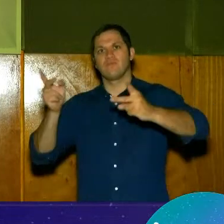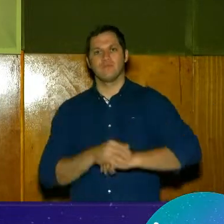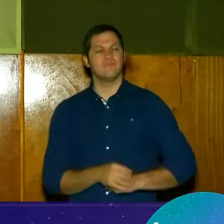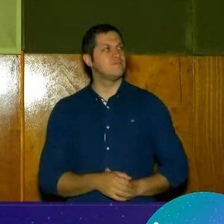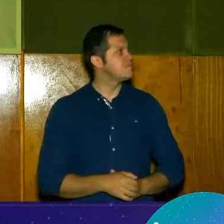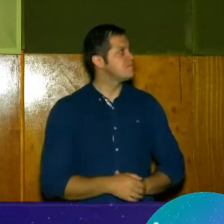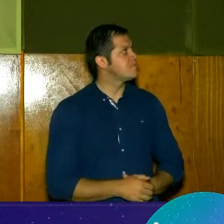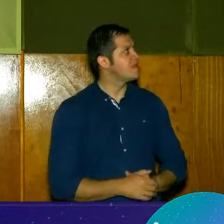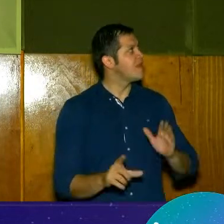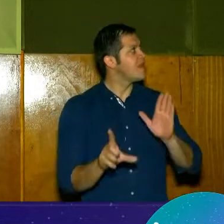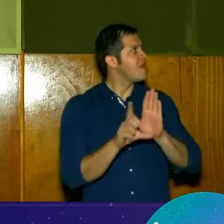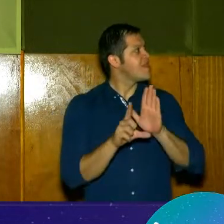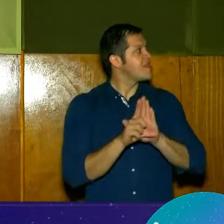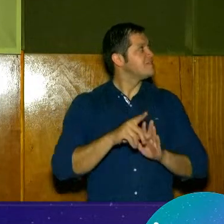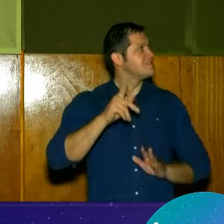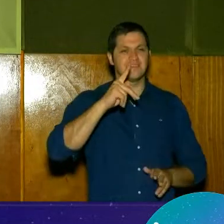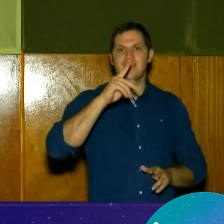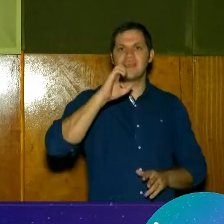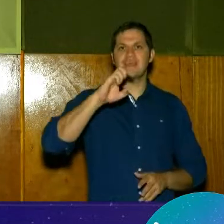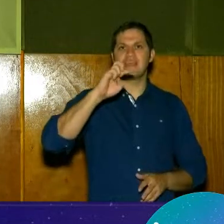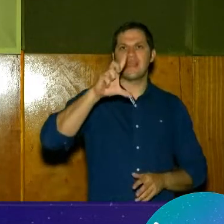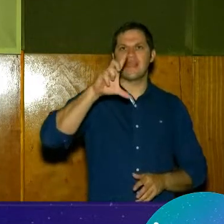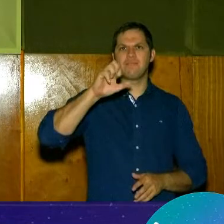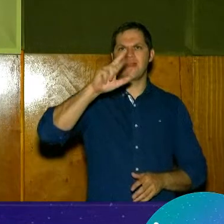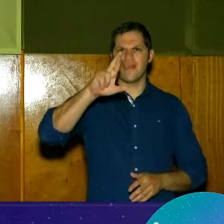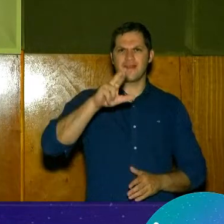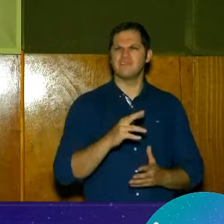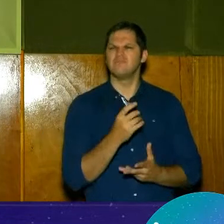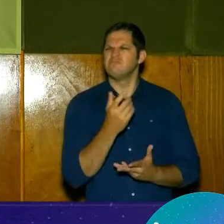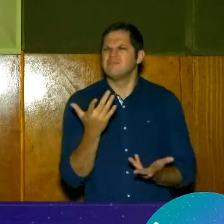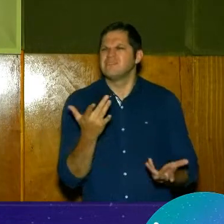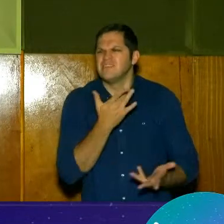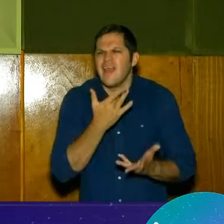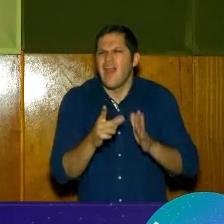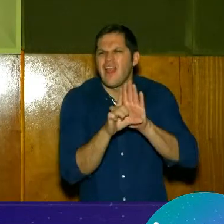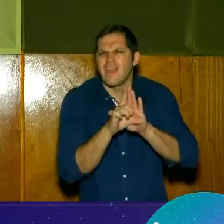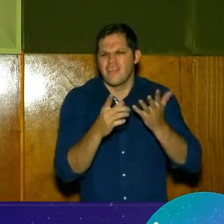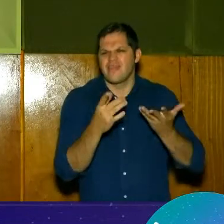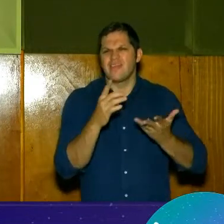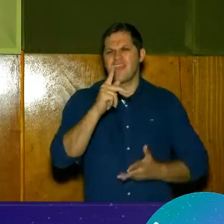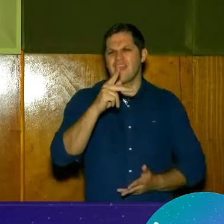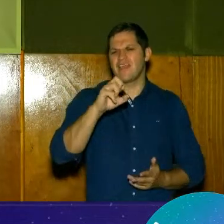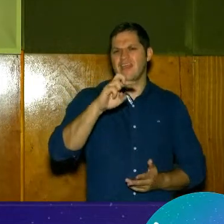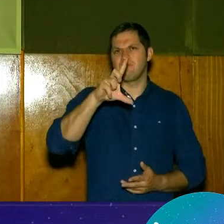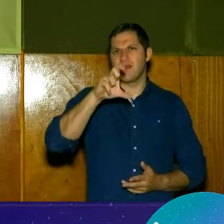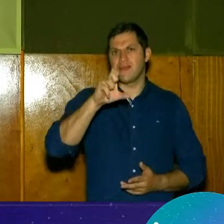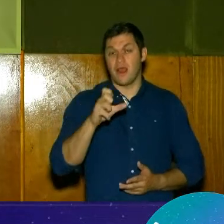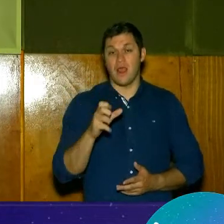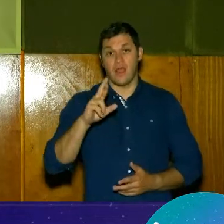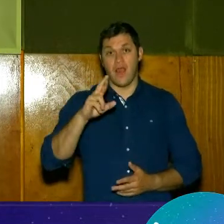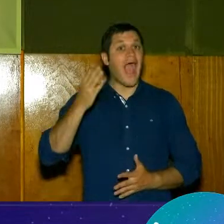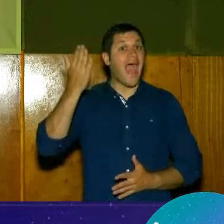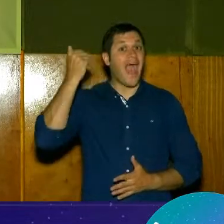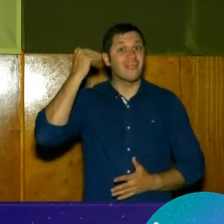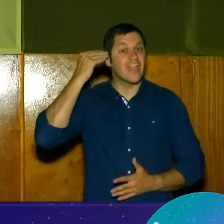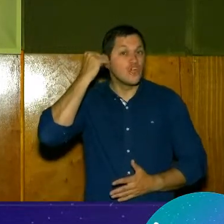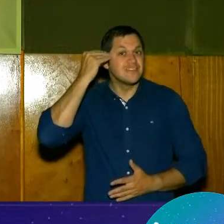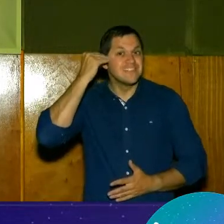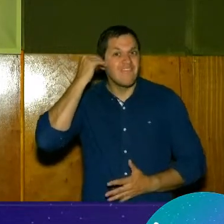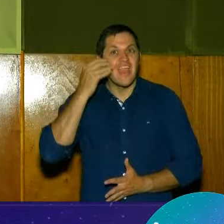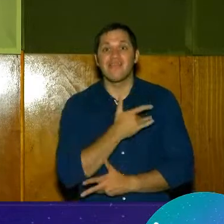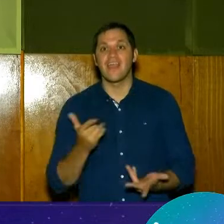de las leyes de kepler clave para que después las leyes de kepler fueran aceptadas cuáles son las leyes